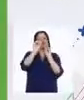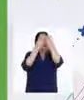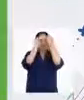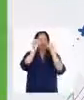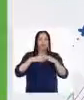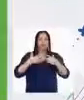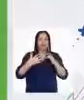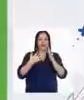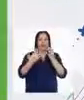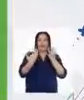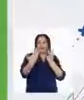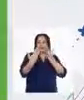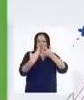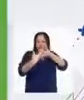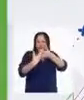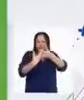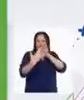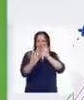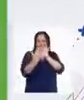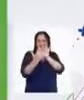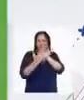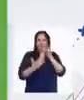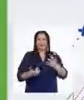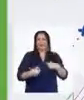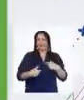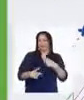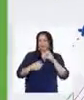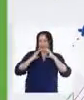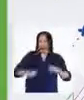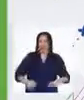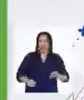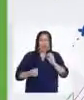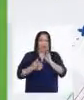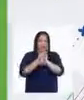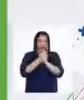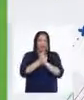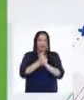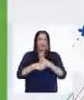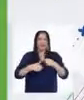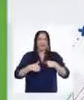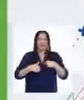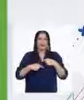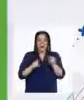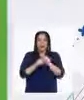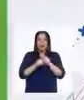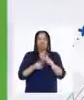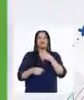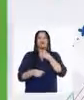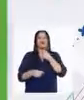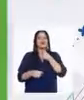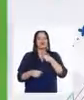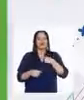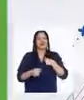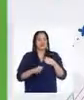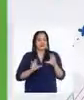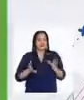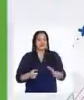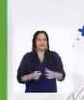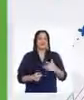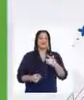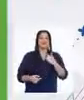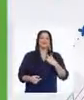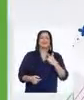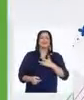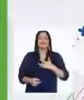una conexión con estas clientas, con mis amigas, con que también les pueda apasionar lo que hago, sentí que era